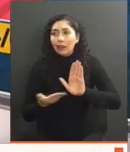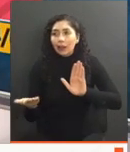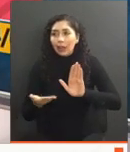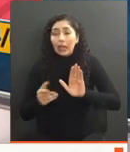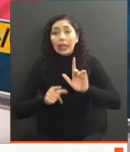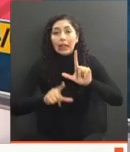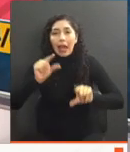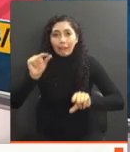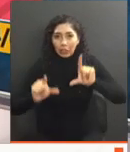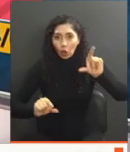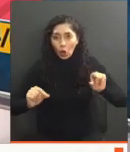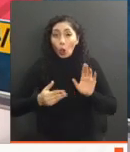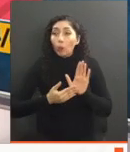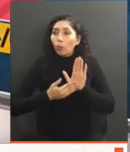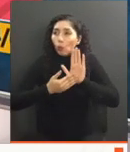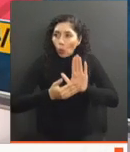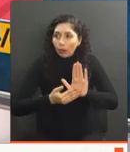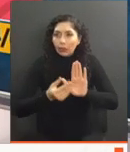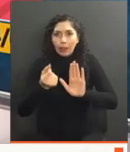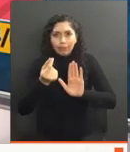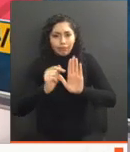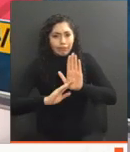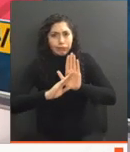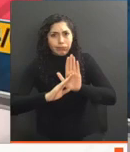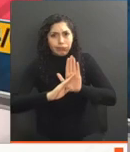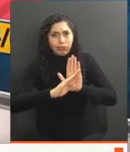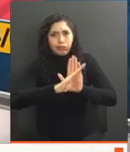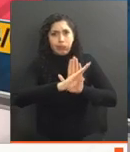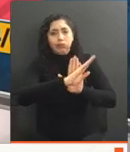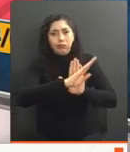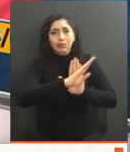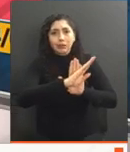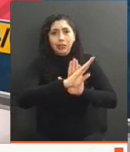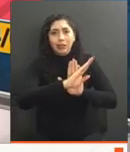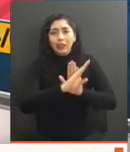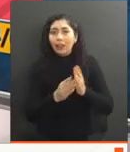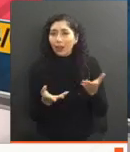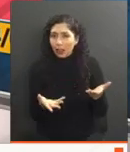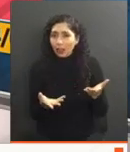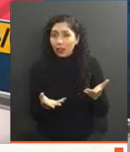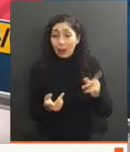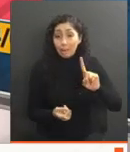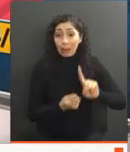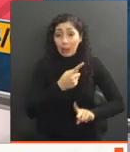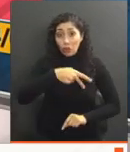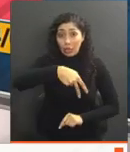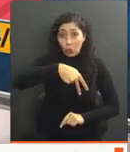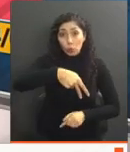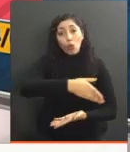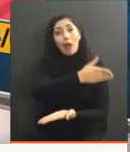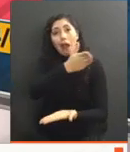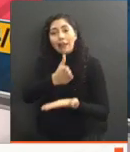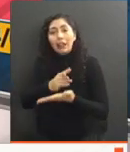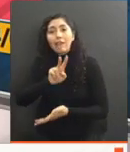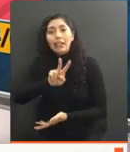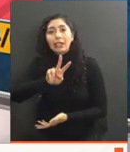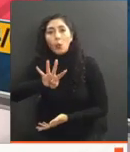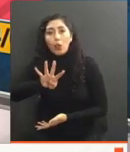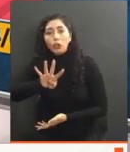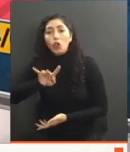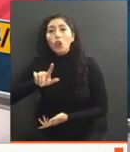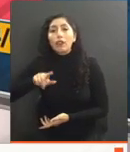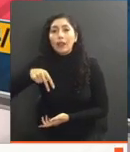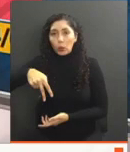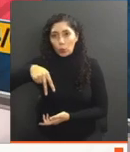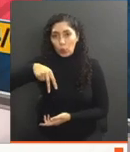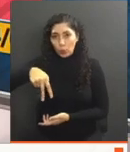que da cuenta de este ascenso relevante también y tan notorio que hay desde el 1 de junio hasta el 24 de junio.